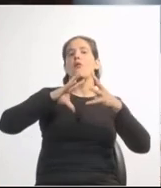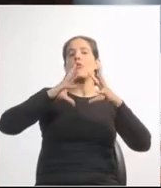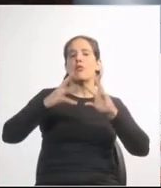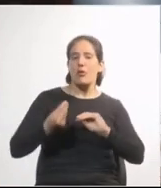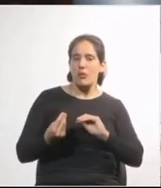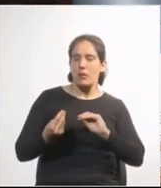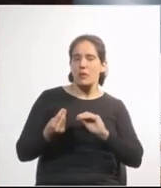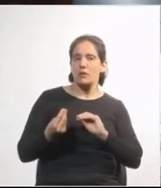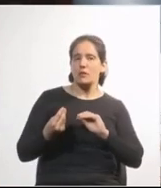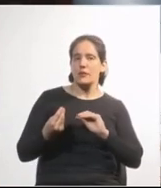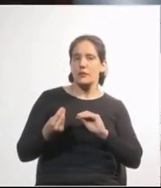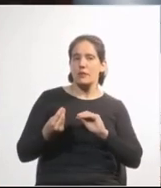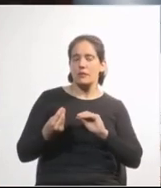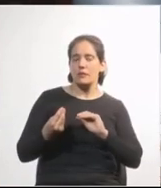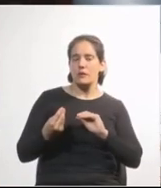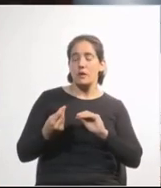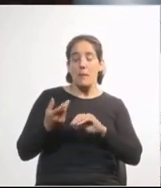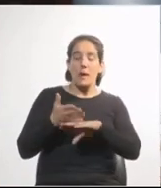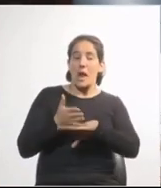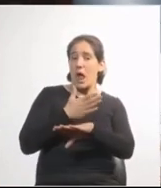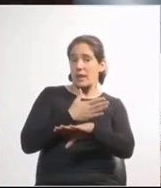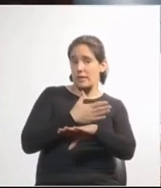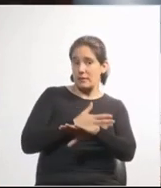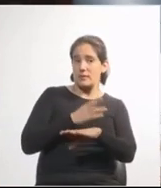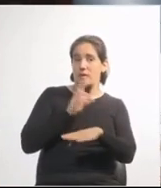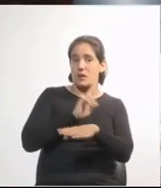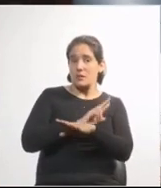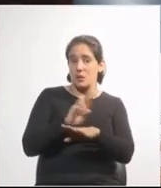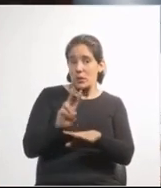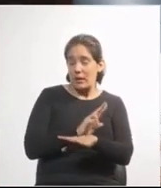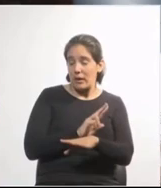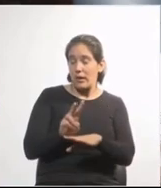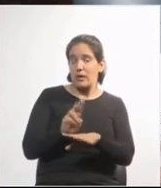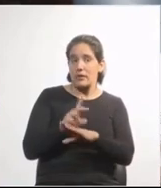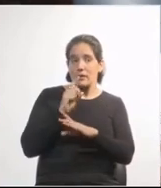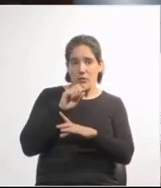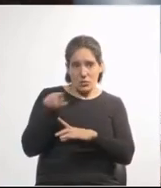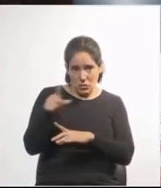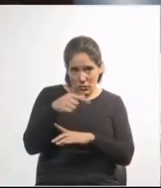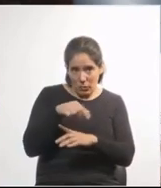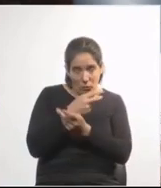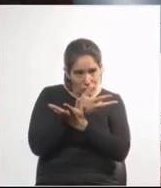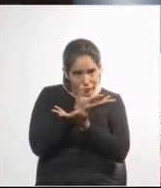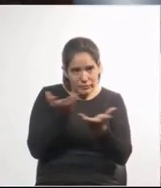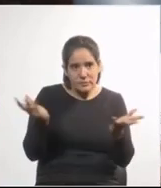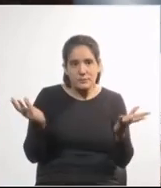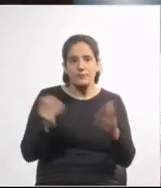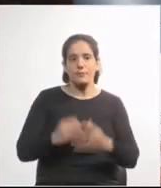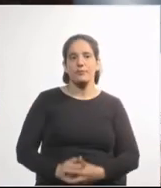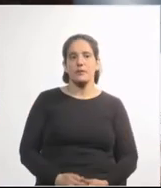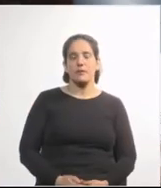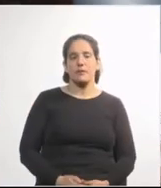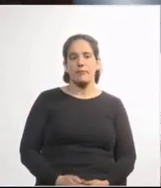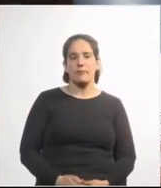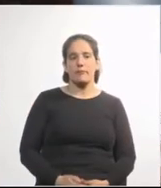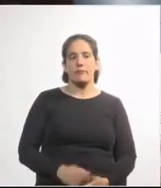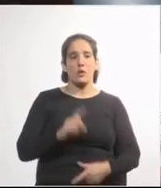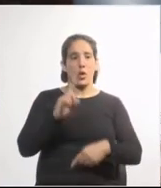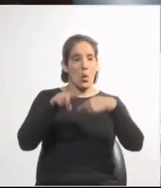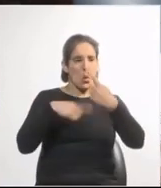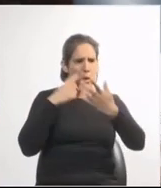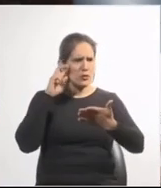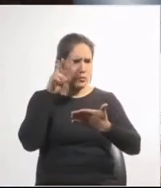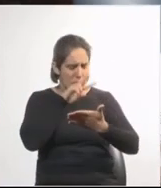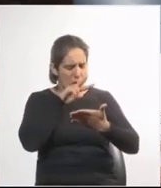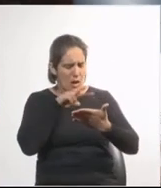seguridad integral y preventiva que fue ampliamente presentada. Cuando revisamos